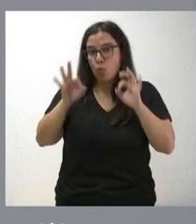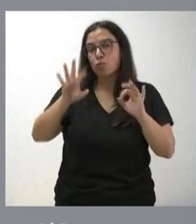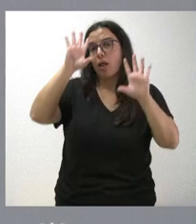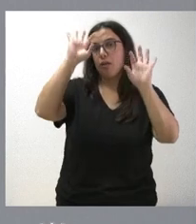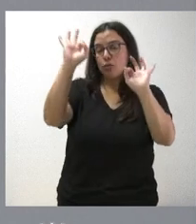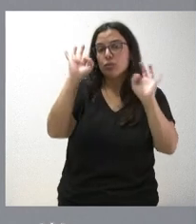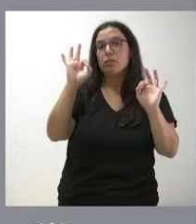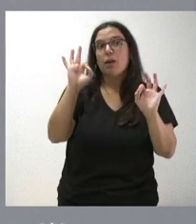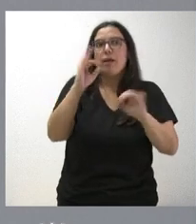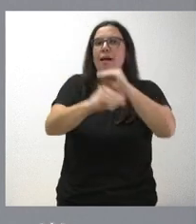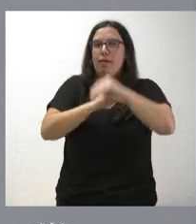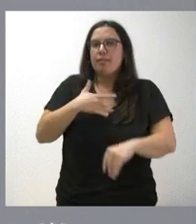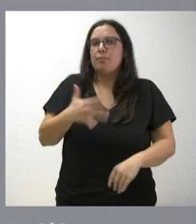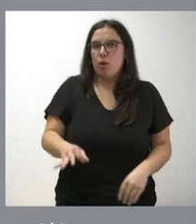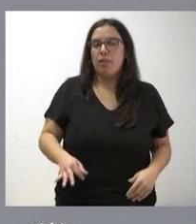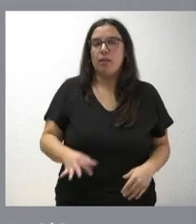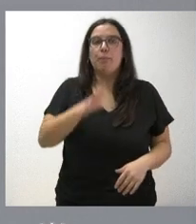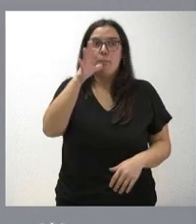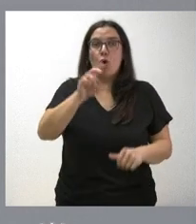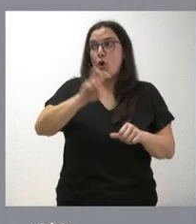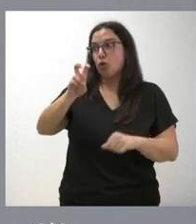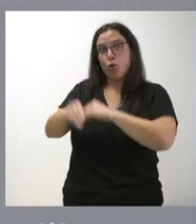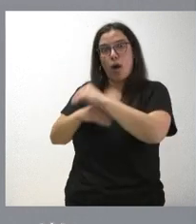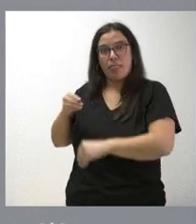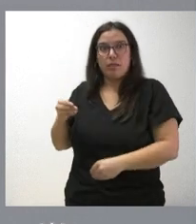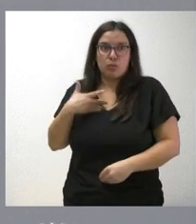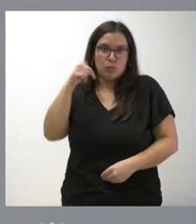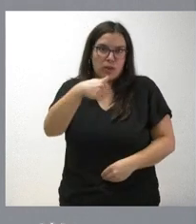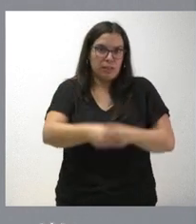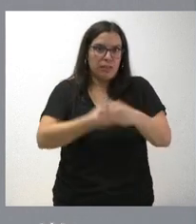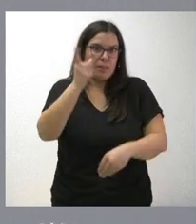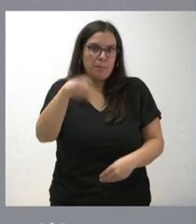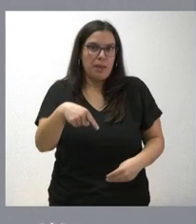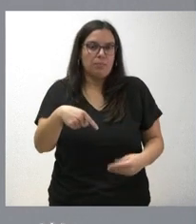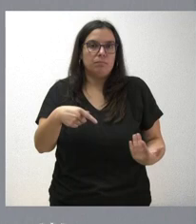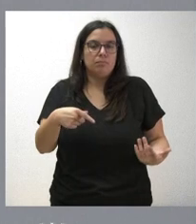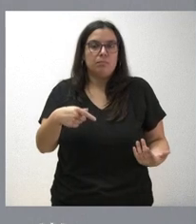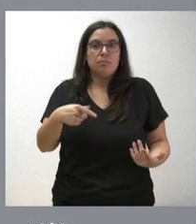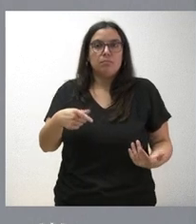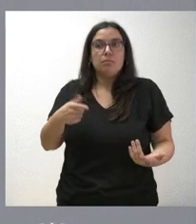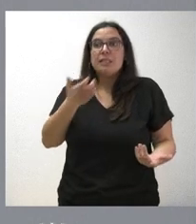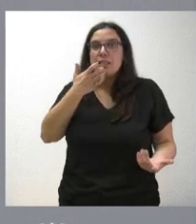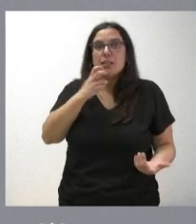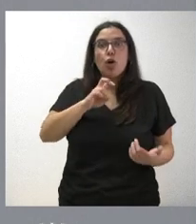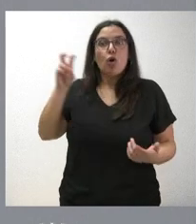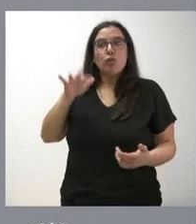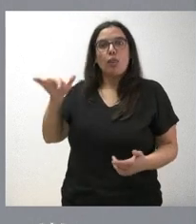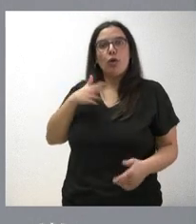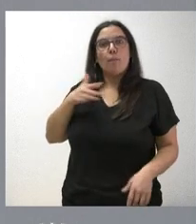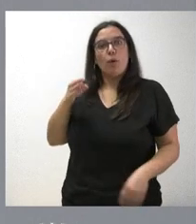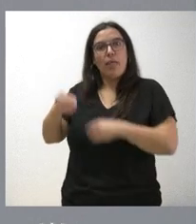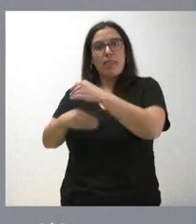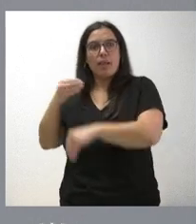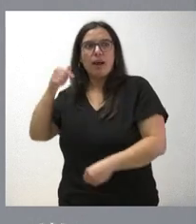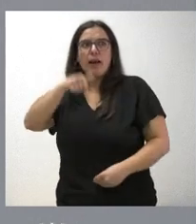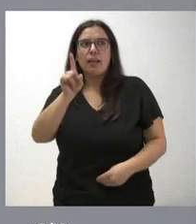y realizables porque se han realizado en otros territorios de España y no hay ningún motivo para que lo que ha sido posible en otras zonas de España no lo